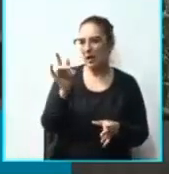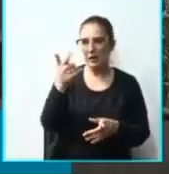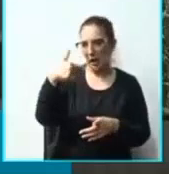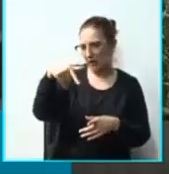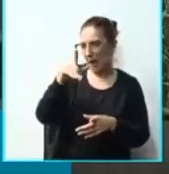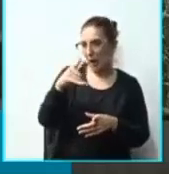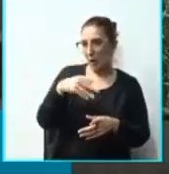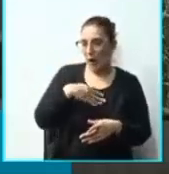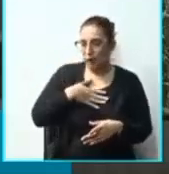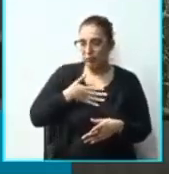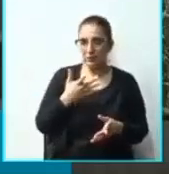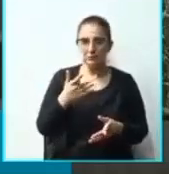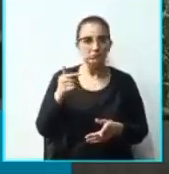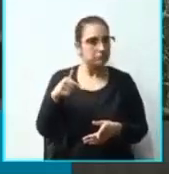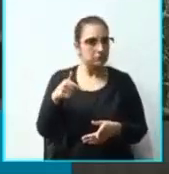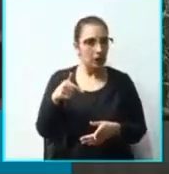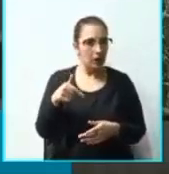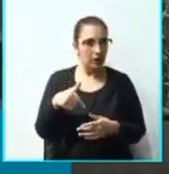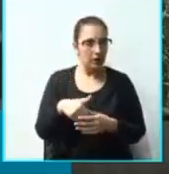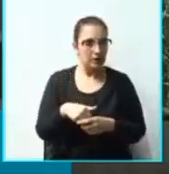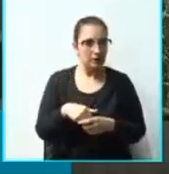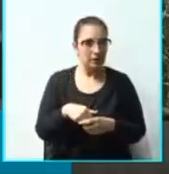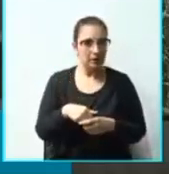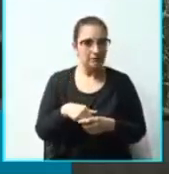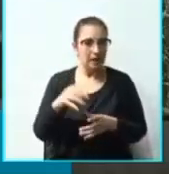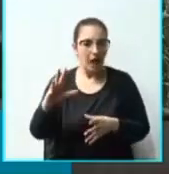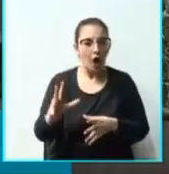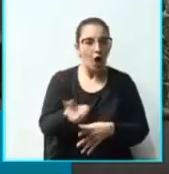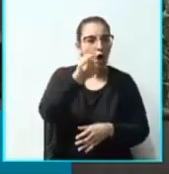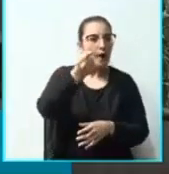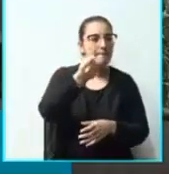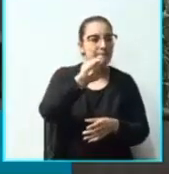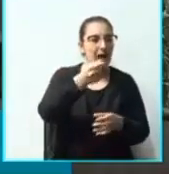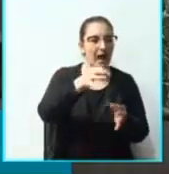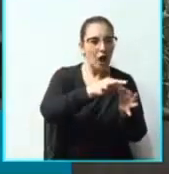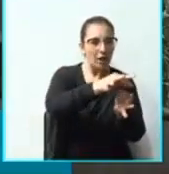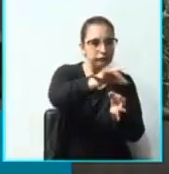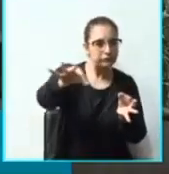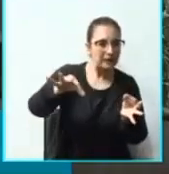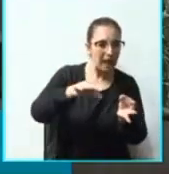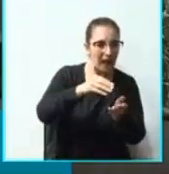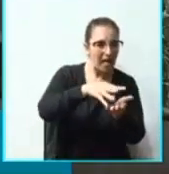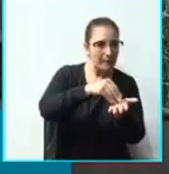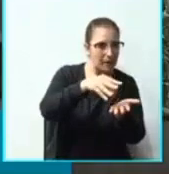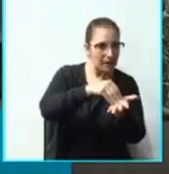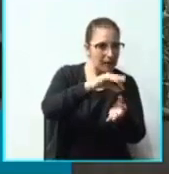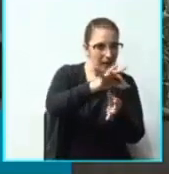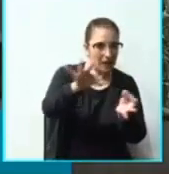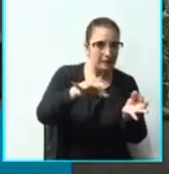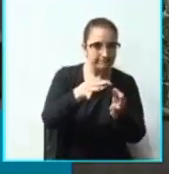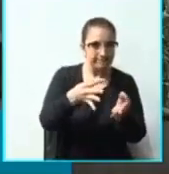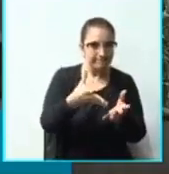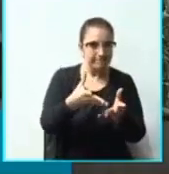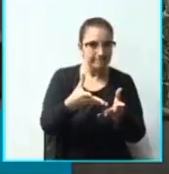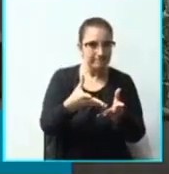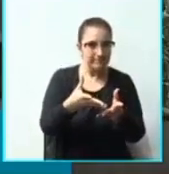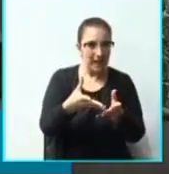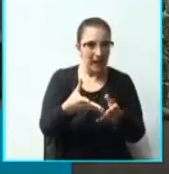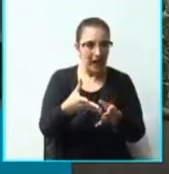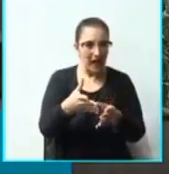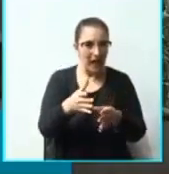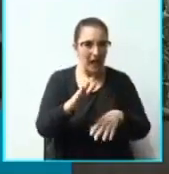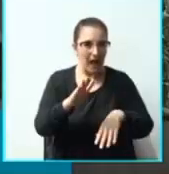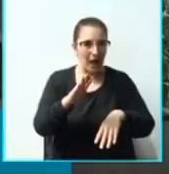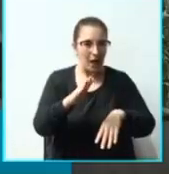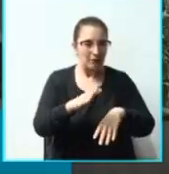tanto, adquirieron la propiedad de sus estancias a costa del genocidio de los